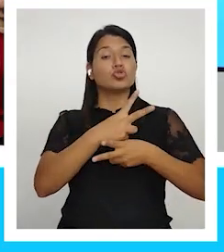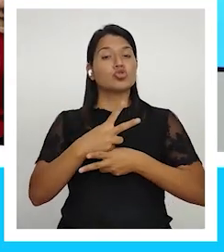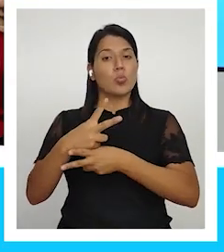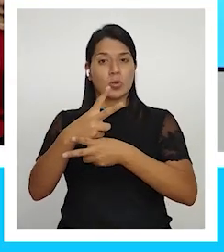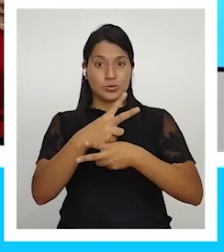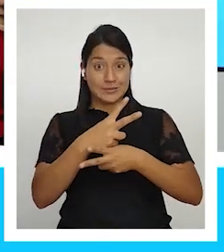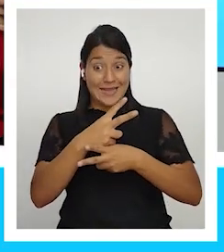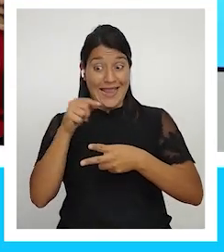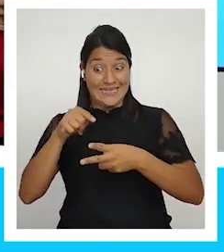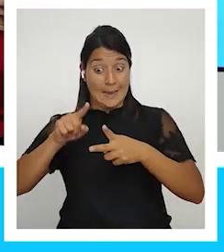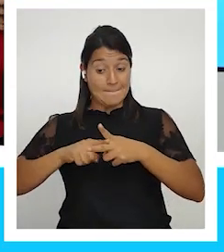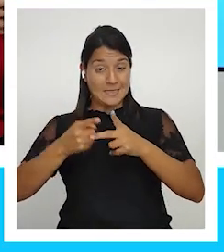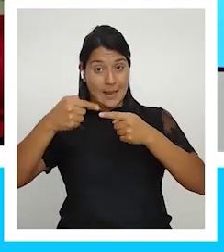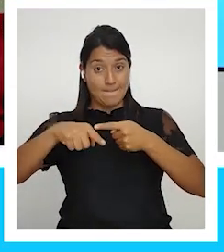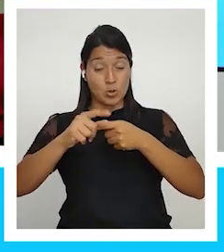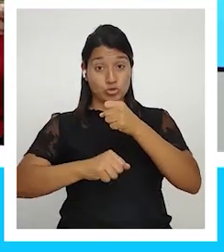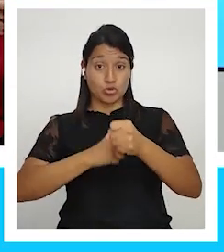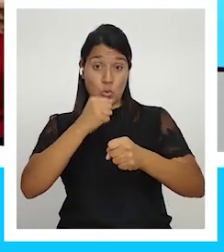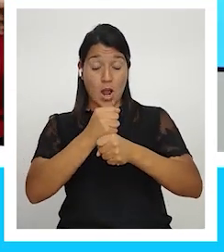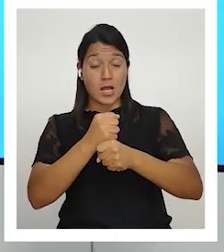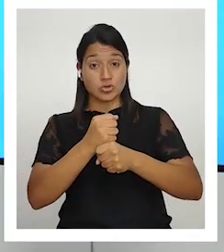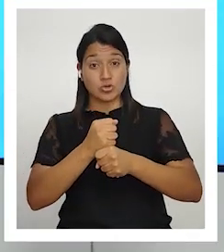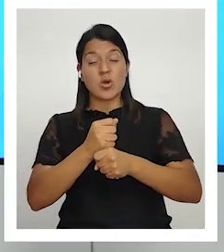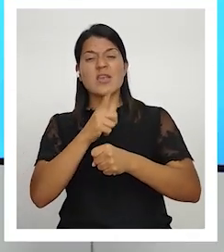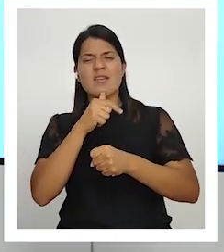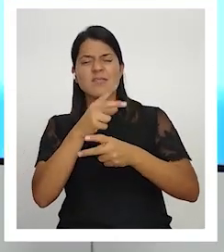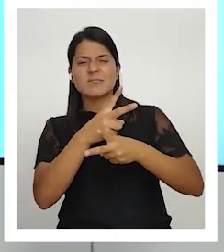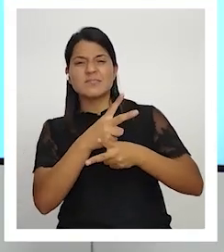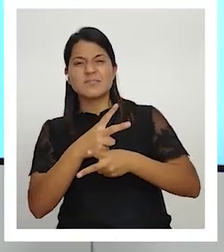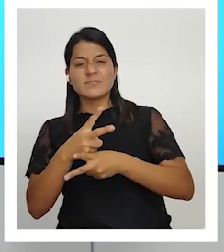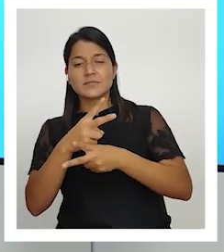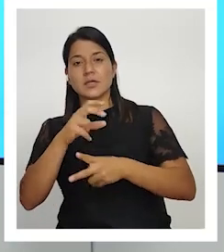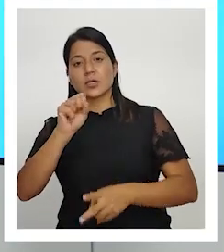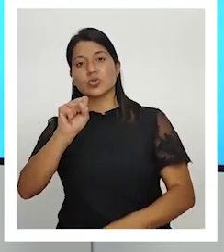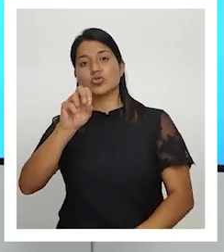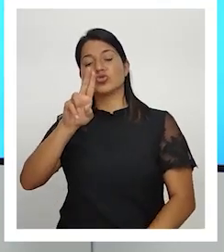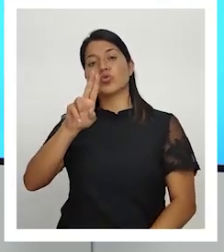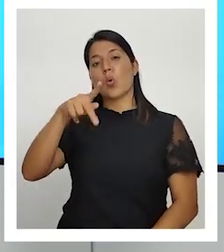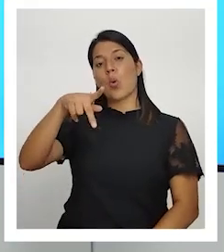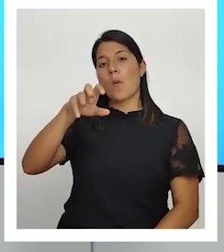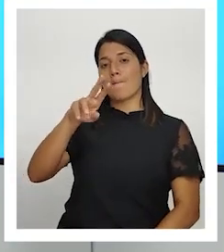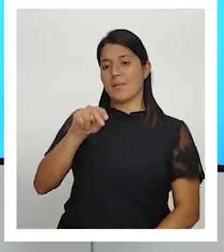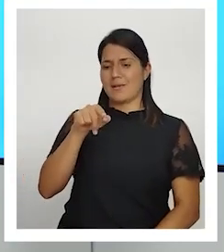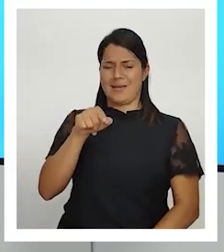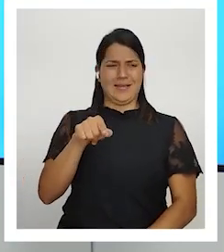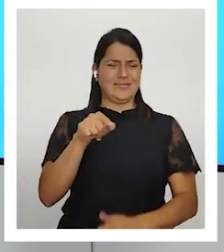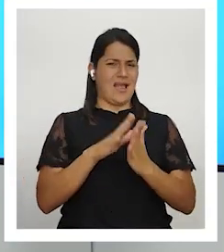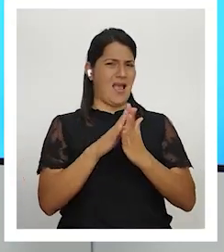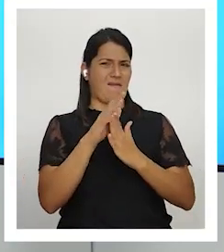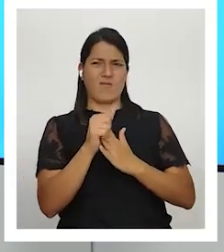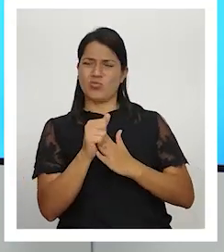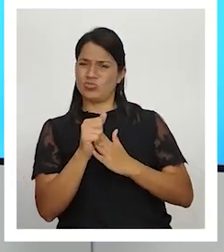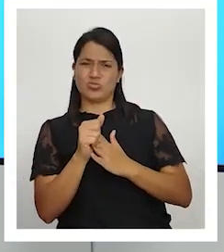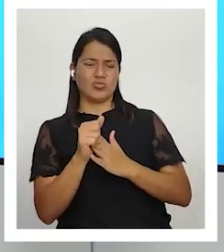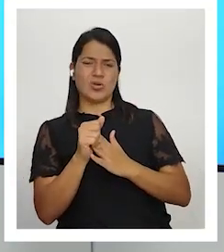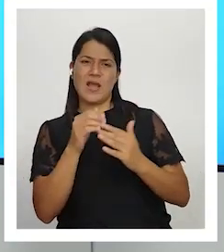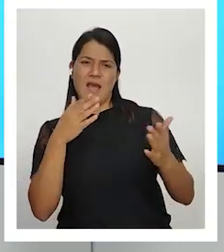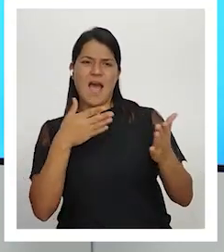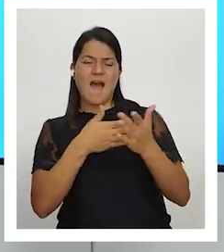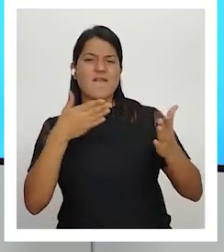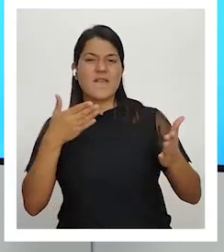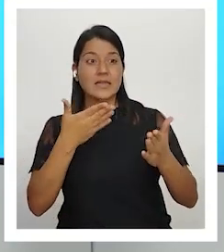año por parte de la SUPEN es excesiva, desproporcionada y dañina, lo cual afecta no solo la